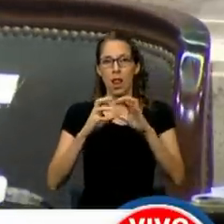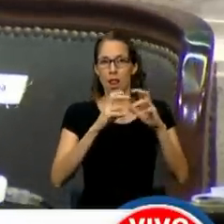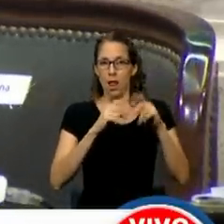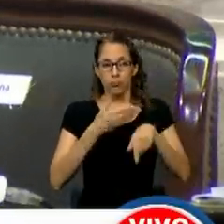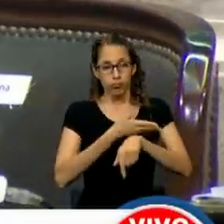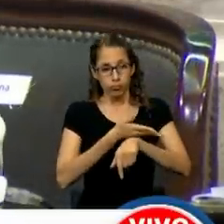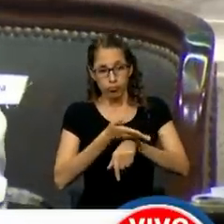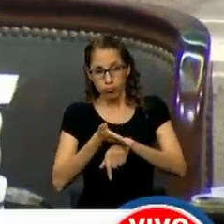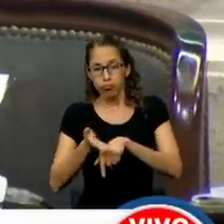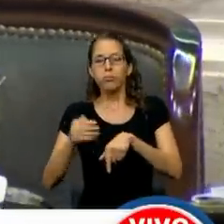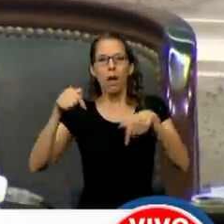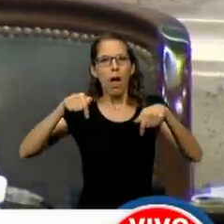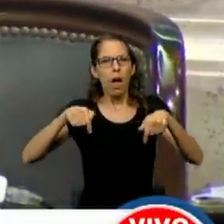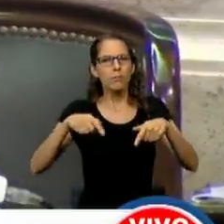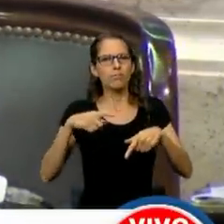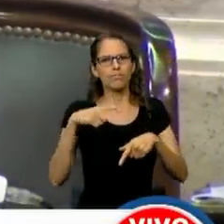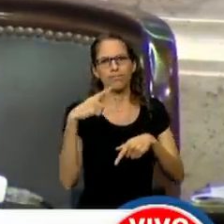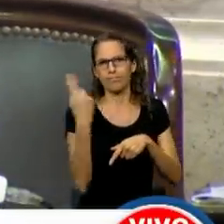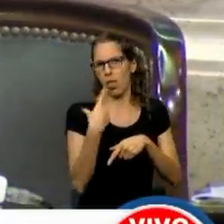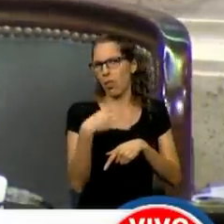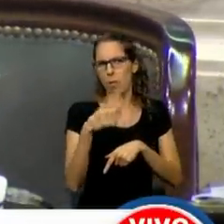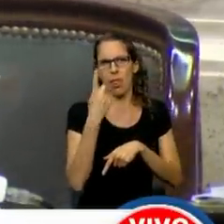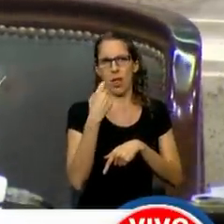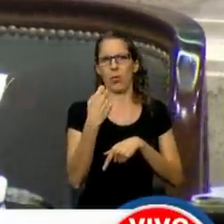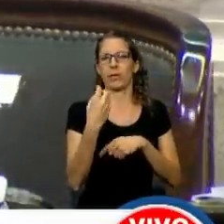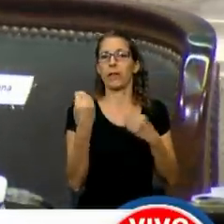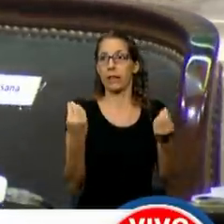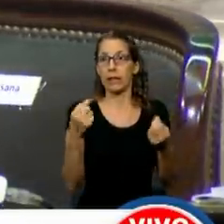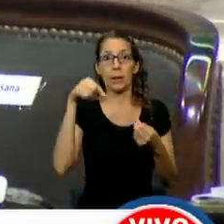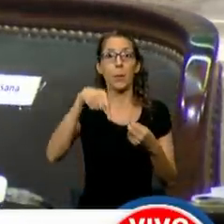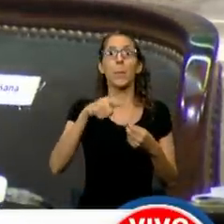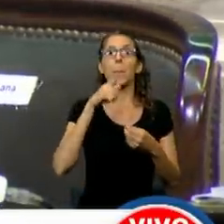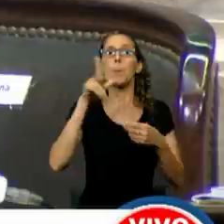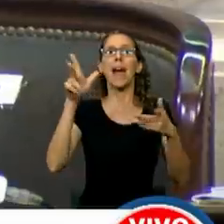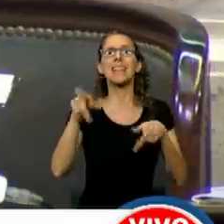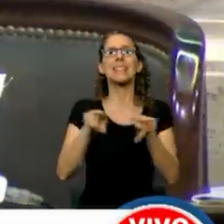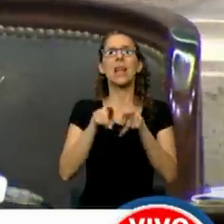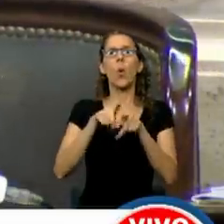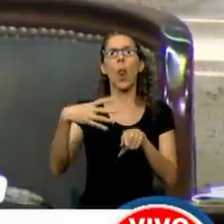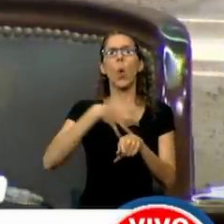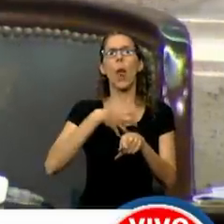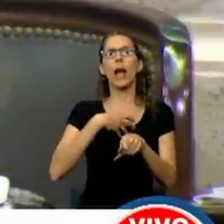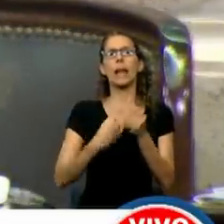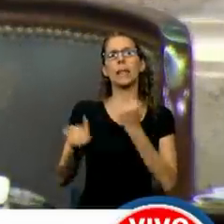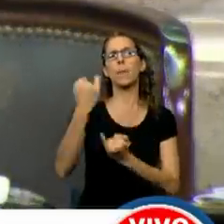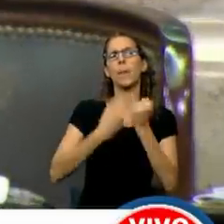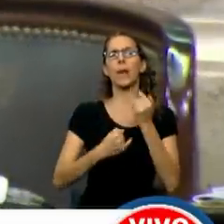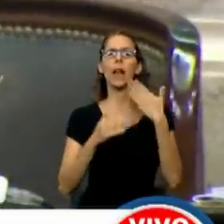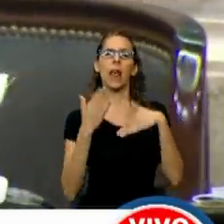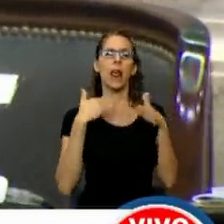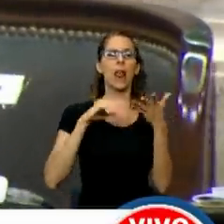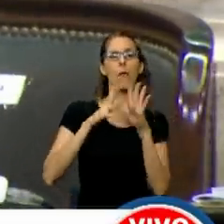reconocer que estamos asistiendo a una linda clase de dibujo técnico tratando de